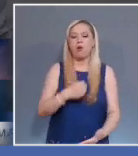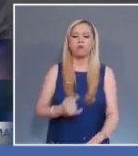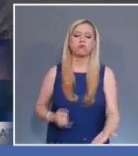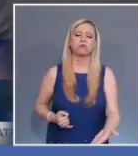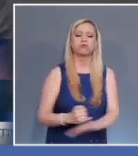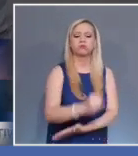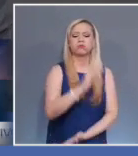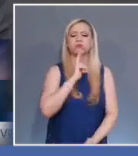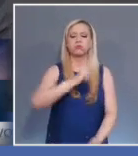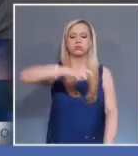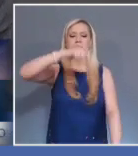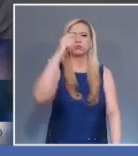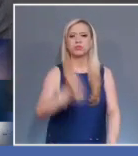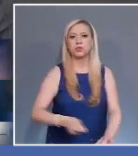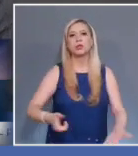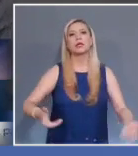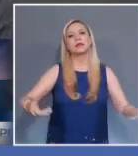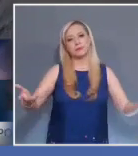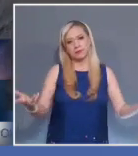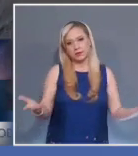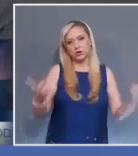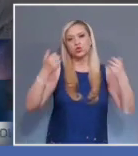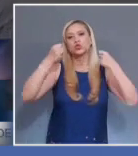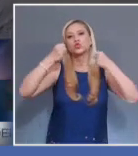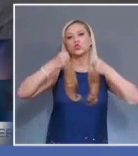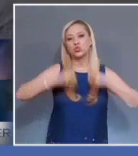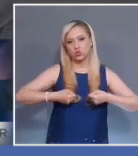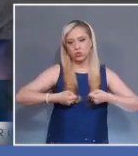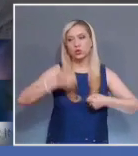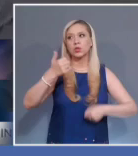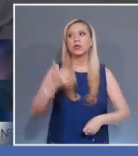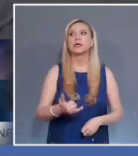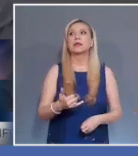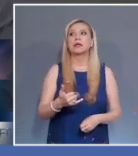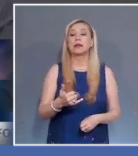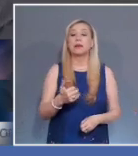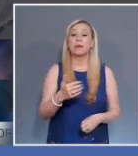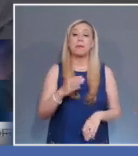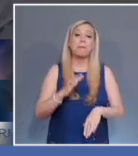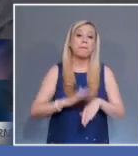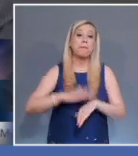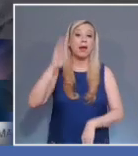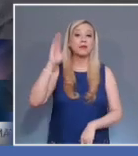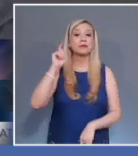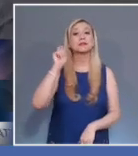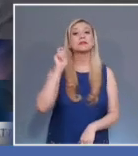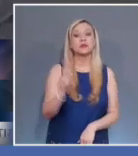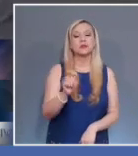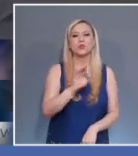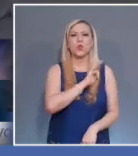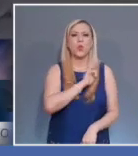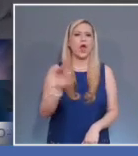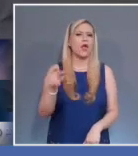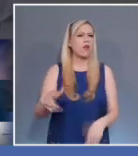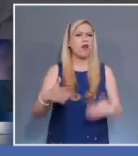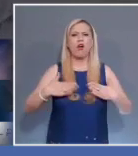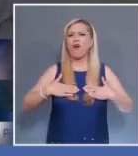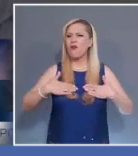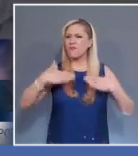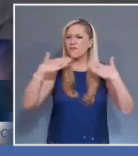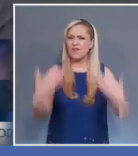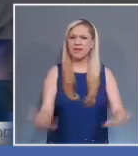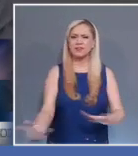también incrementa la posibilidad de que recurran con confianza a